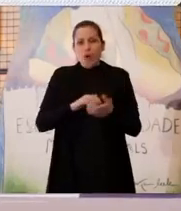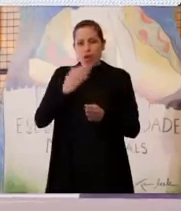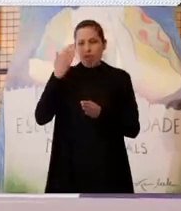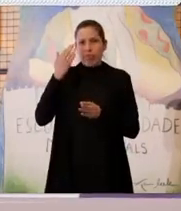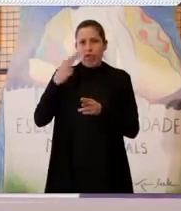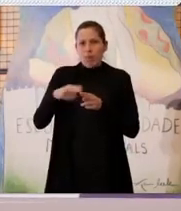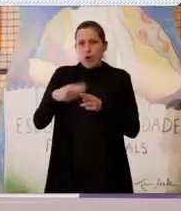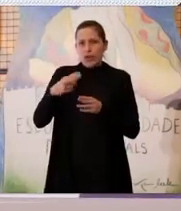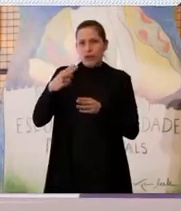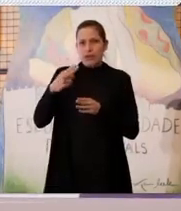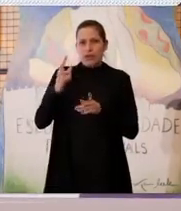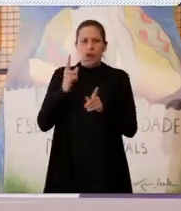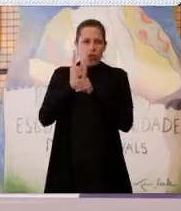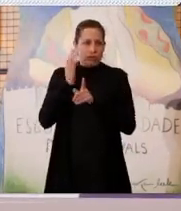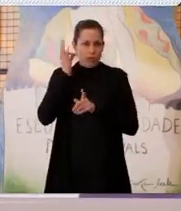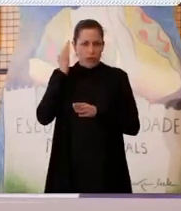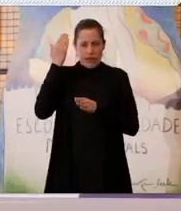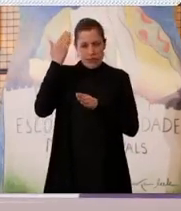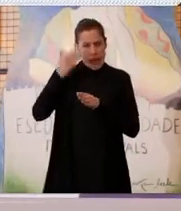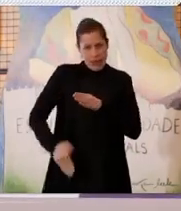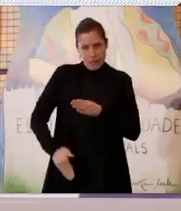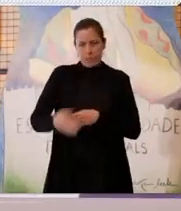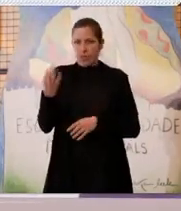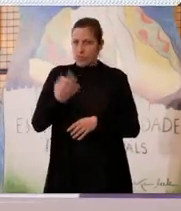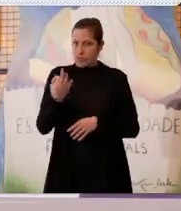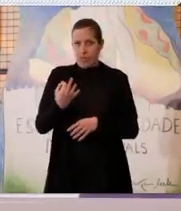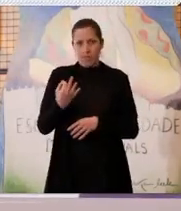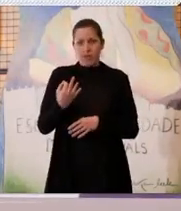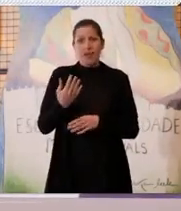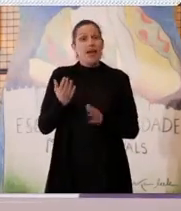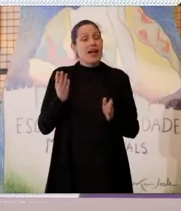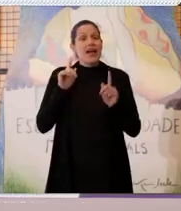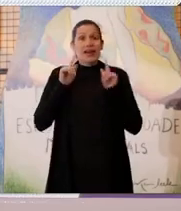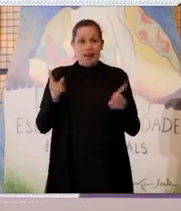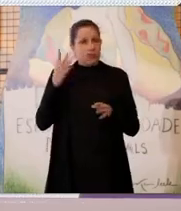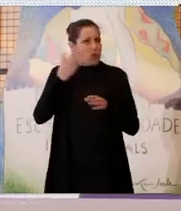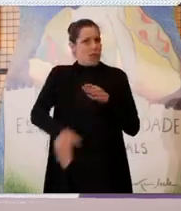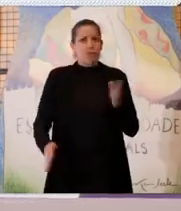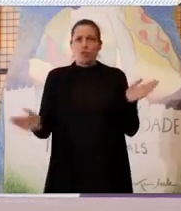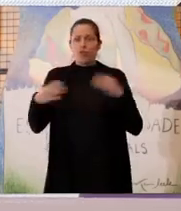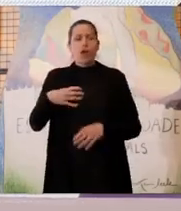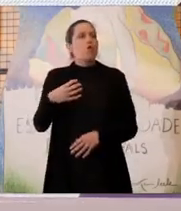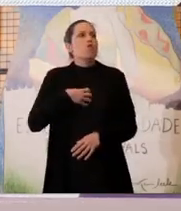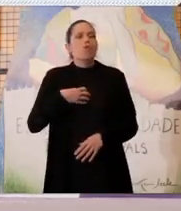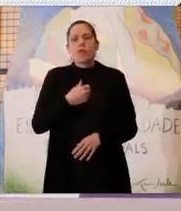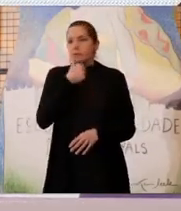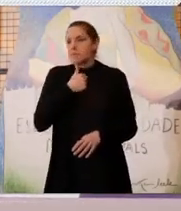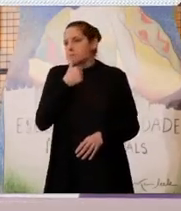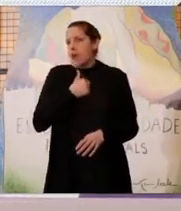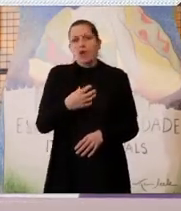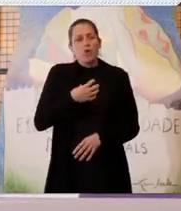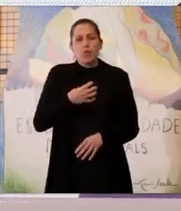violencia que sufrimos las mujeres que podemos sufrir las mujeres por estar en política realmente es insoportable es te hacen la vida